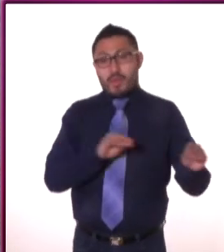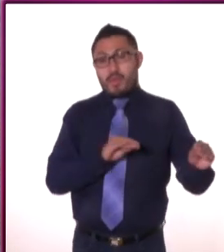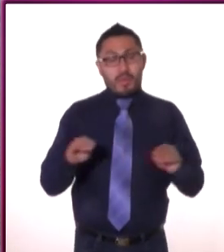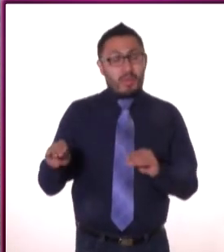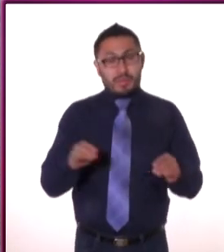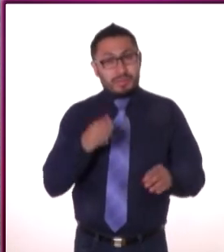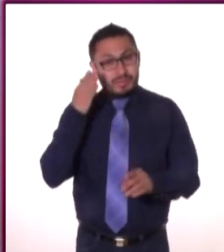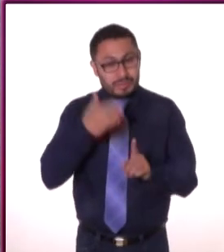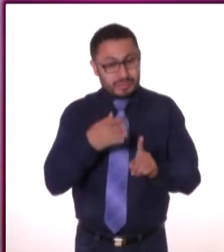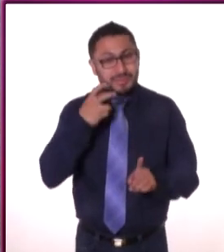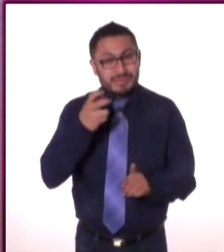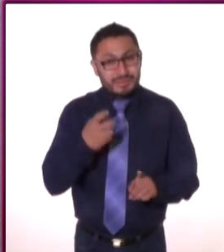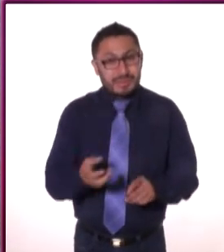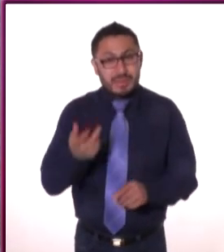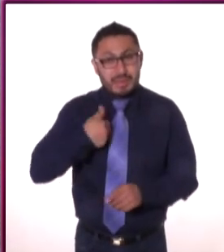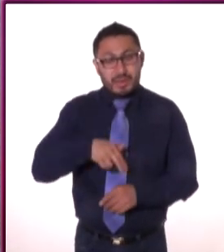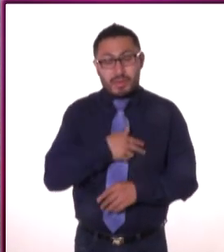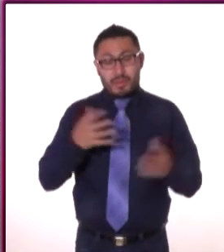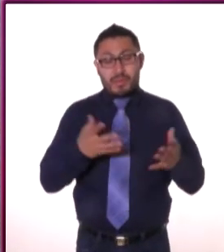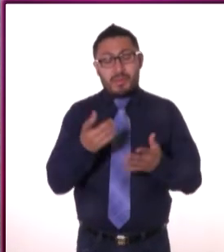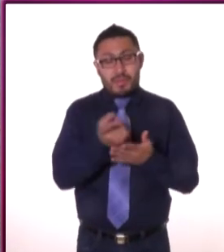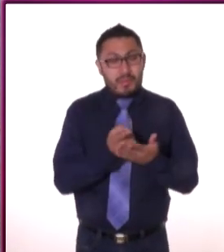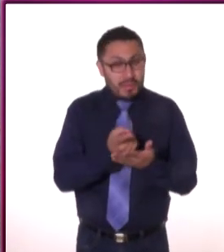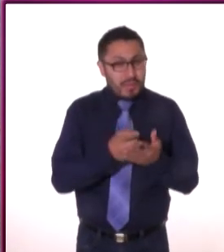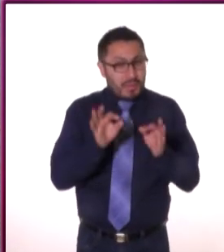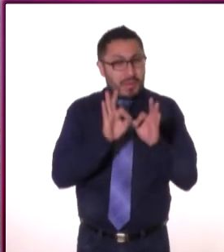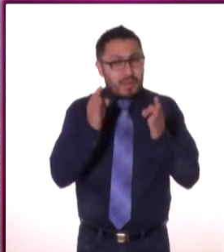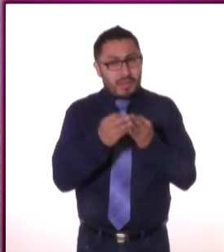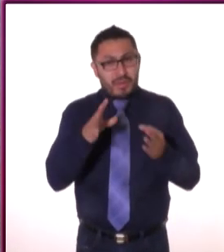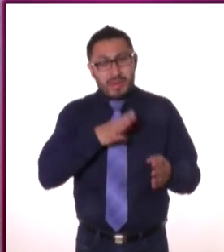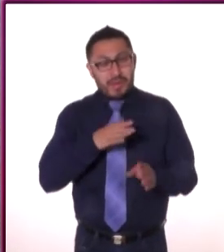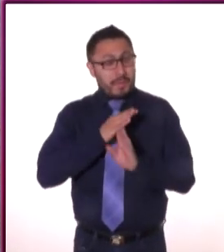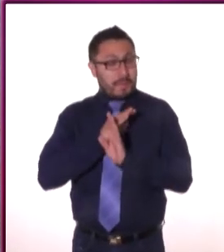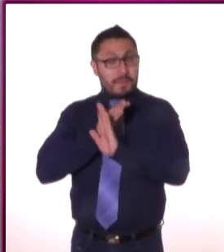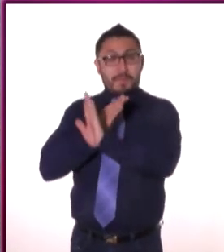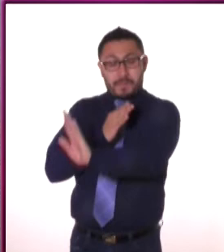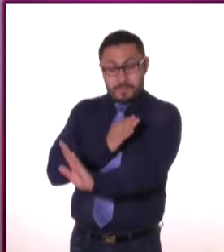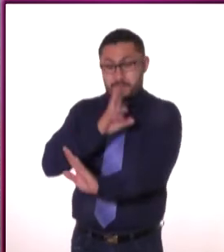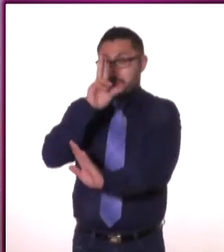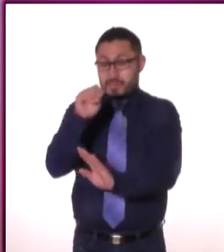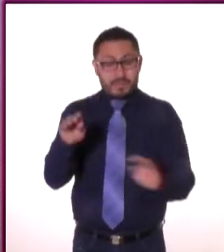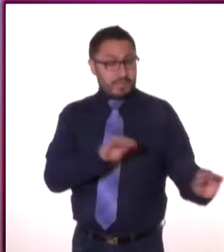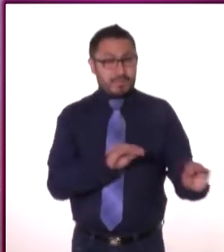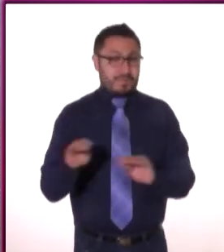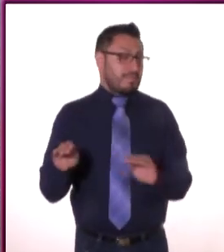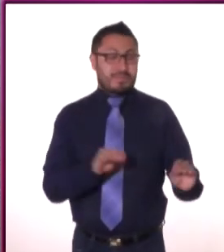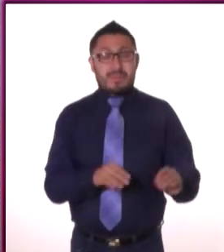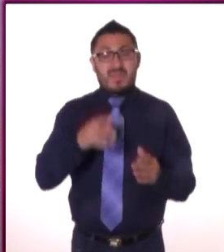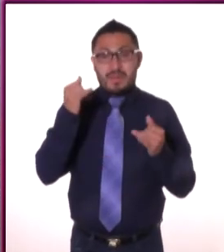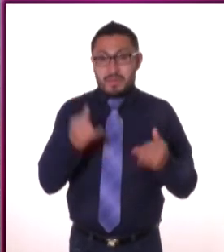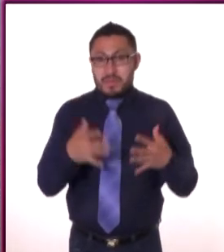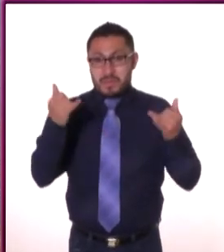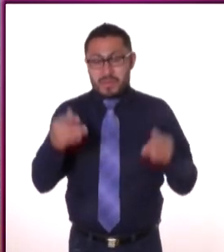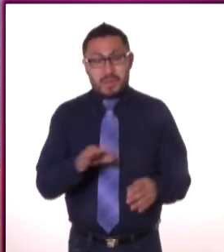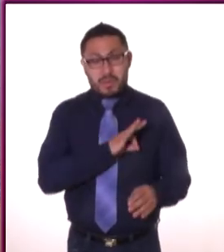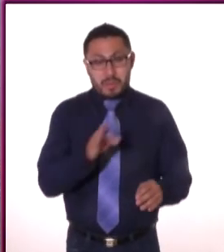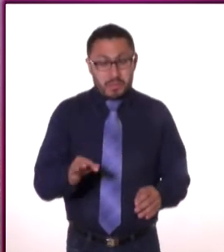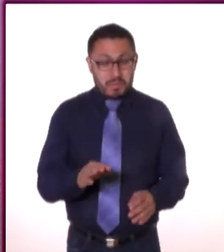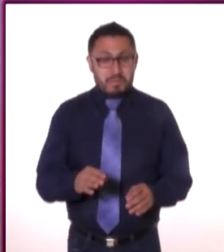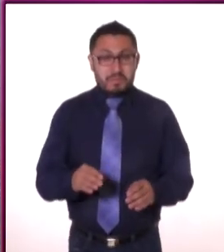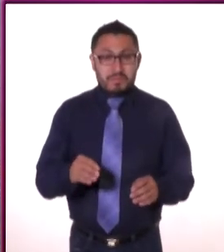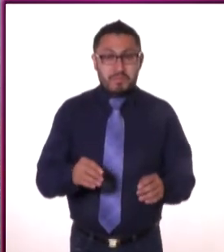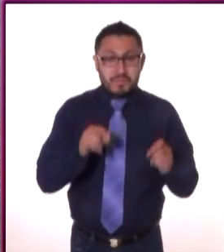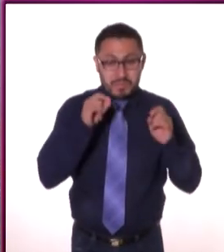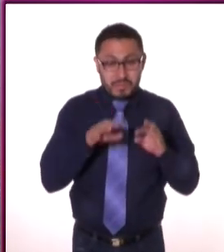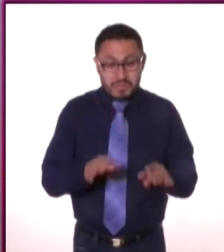a mover, o busca moverla. Y lo que hacemos al diseñar esa estructura es evitar que esa viga se mueva y que el peso